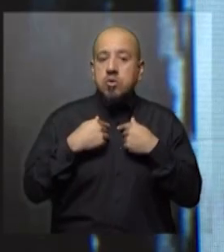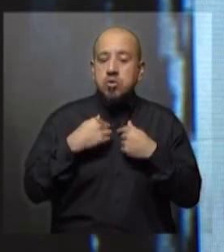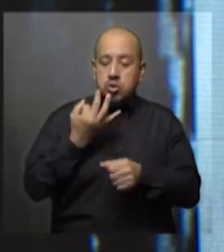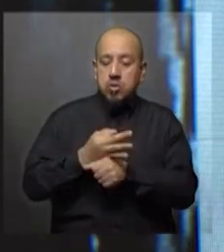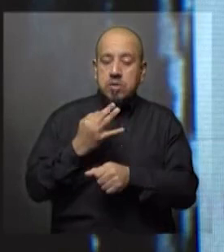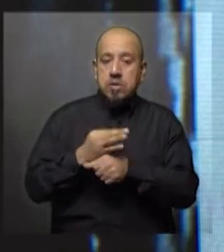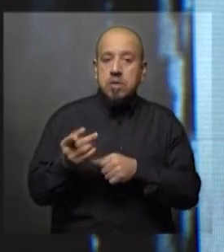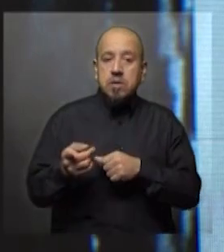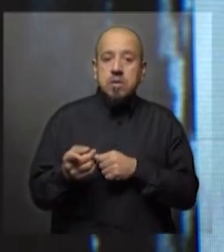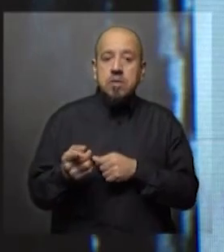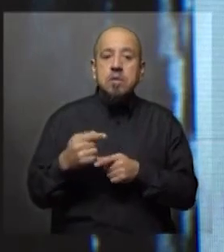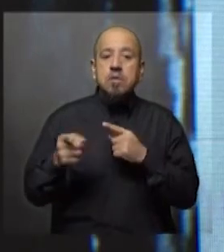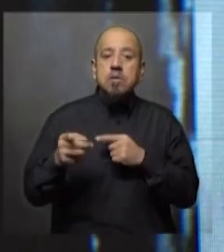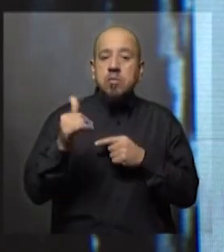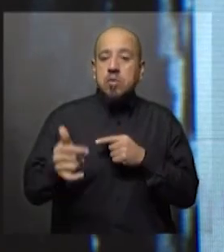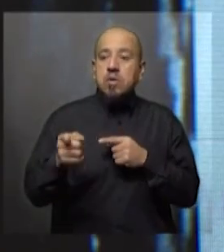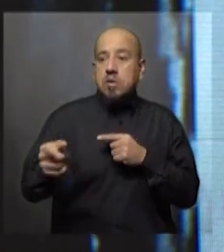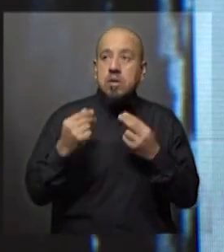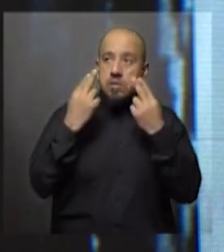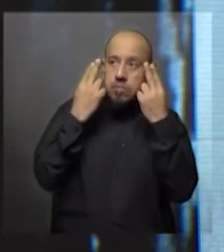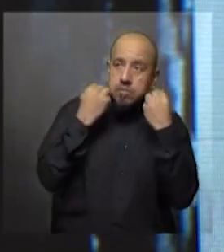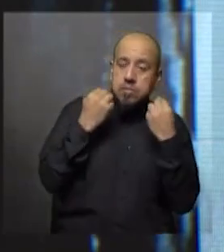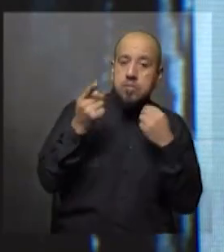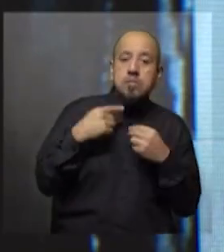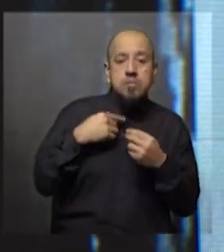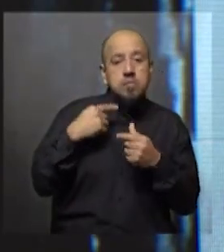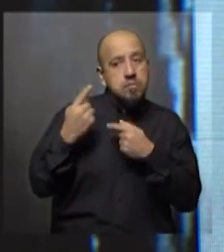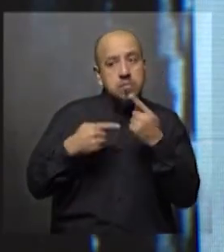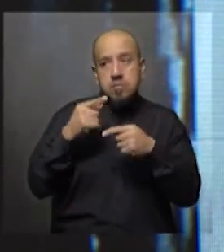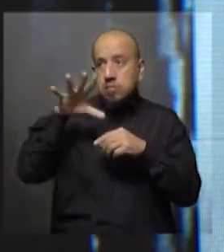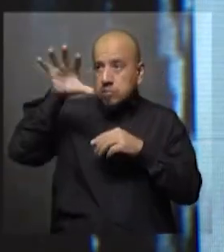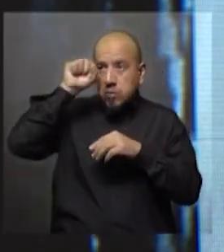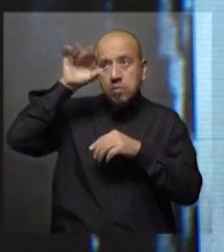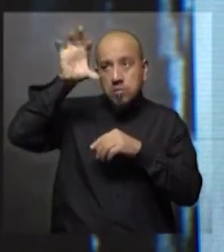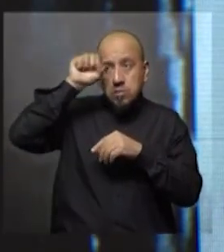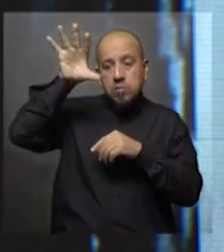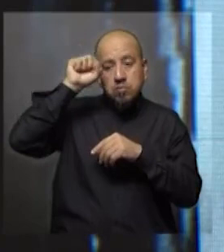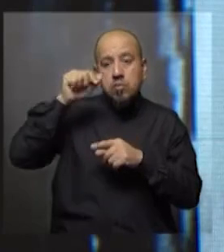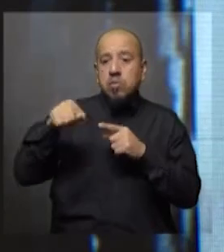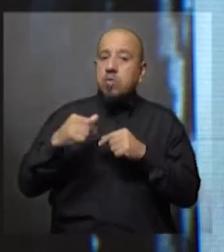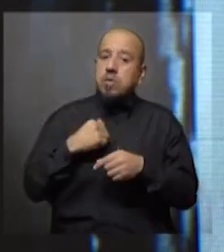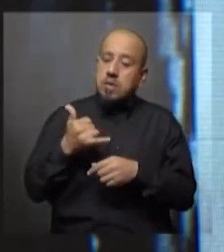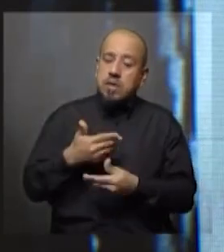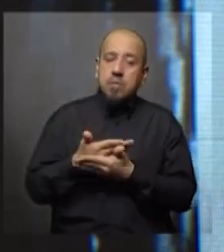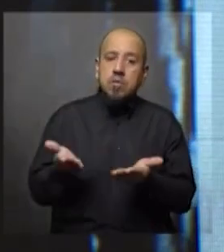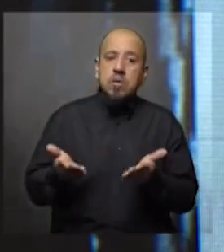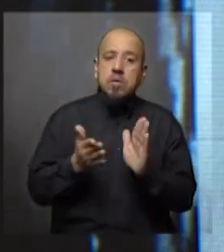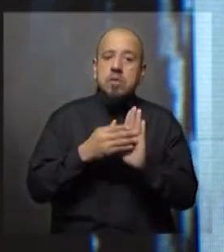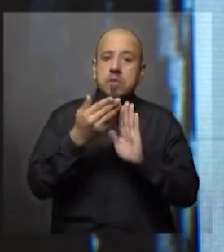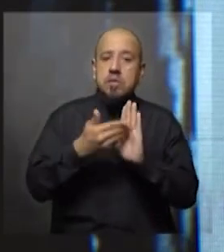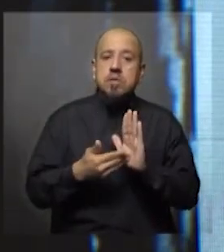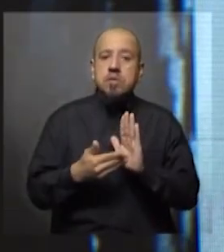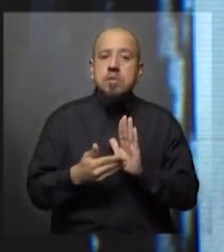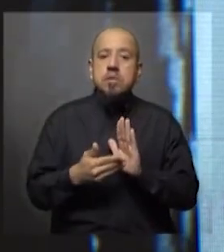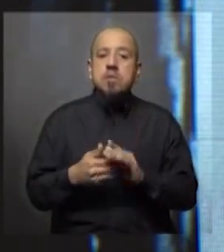educar Y vos tenés que seguir parámetros si te tenés que comportar de esta forma y tenés que demostrar estas competencias sí